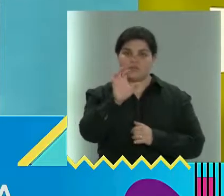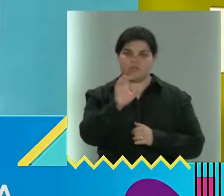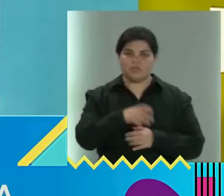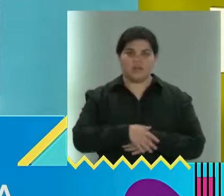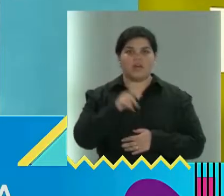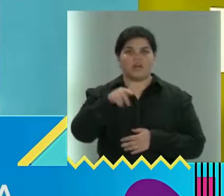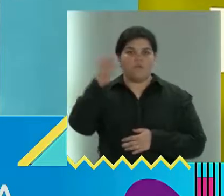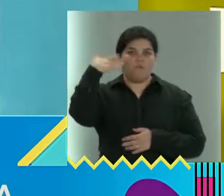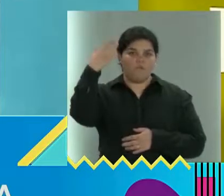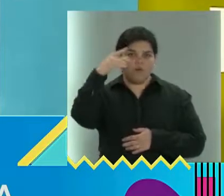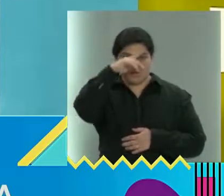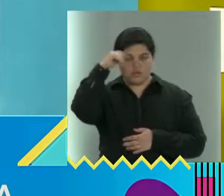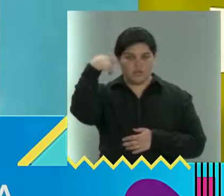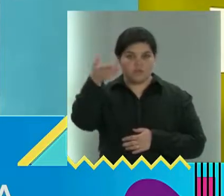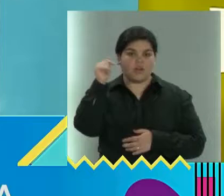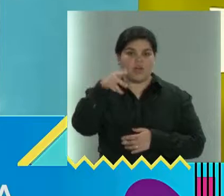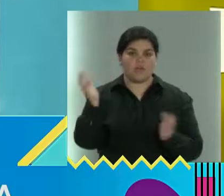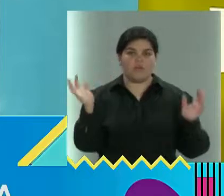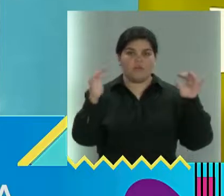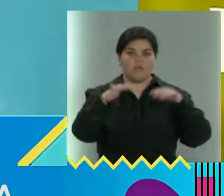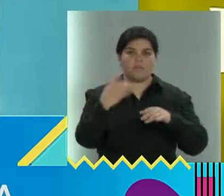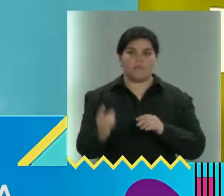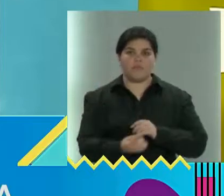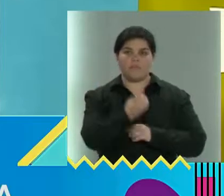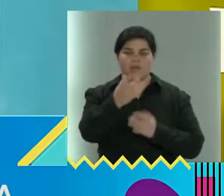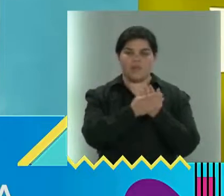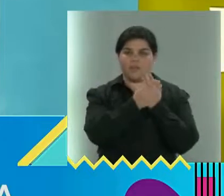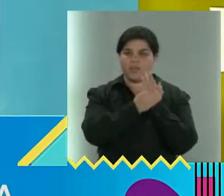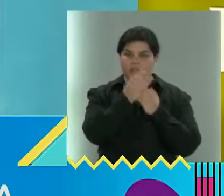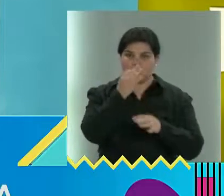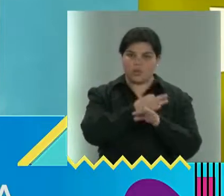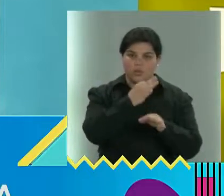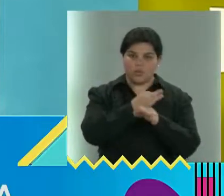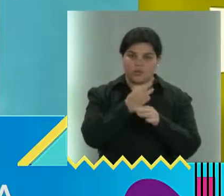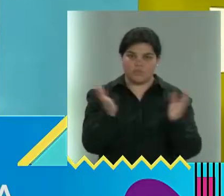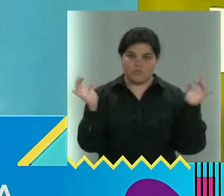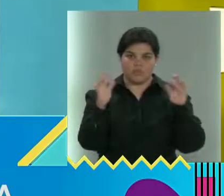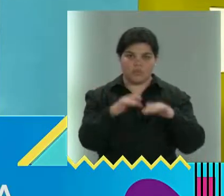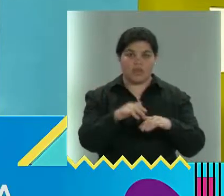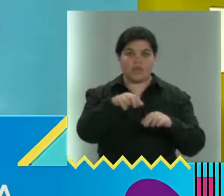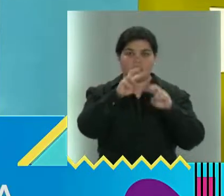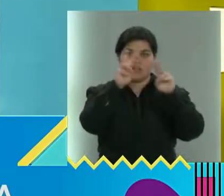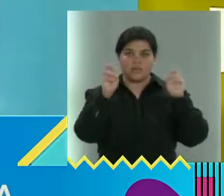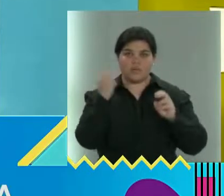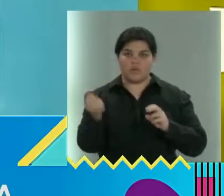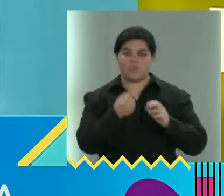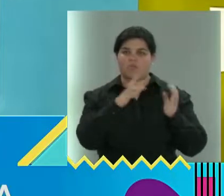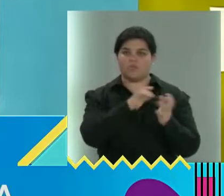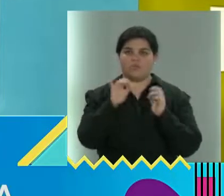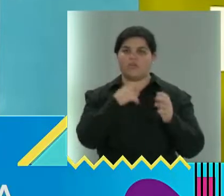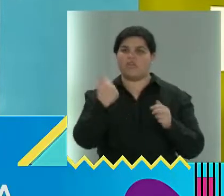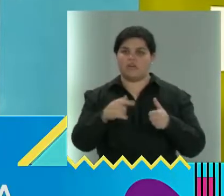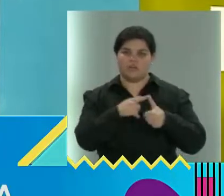foro internacional que está reuniendo por primera vez a los ministros de educación. Los temas claves que se están tratando son